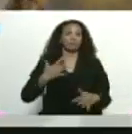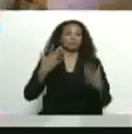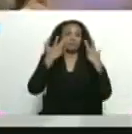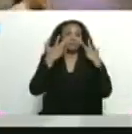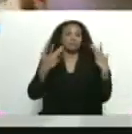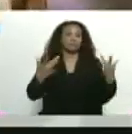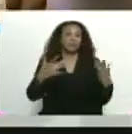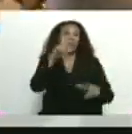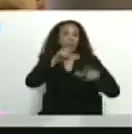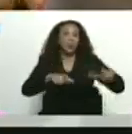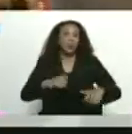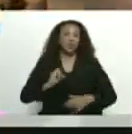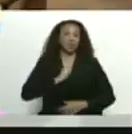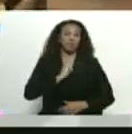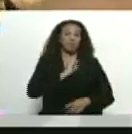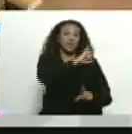quiero.